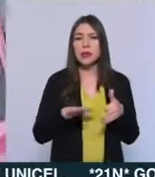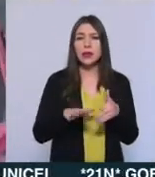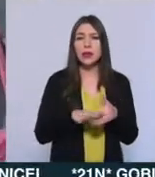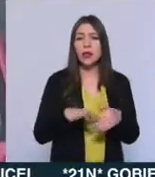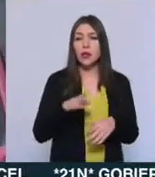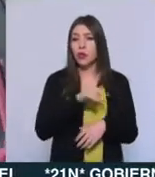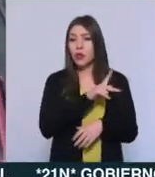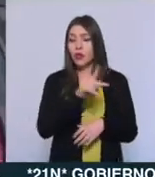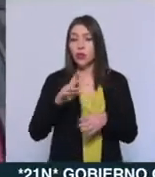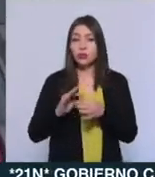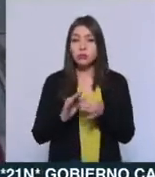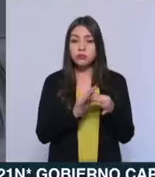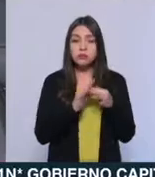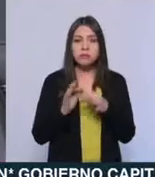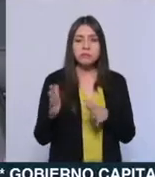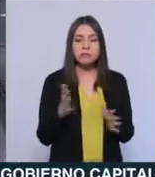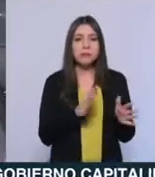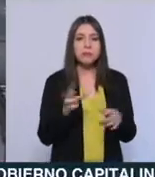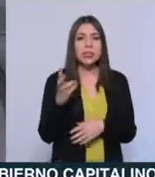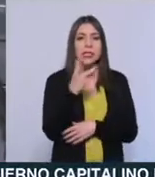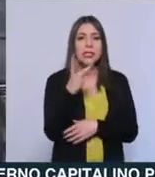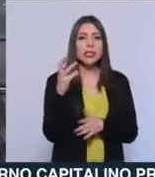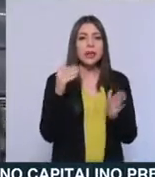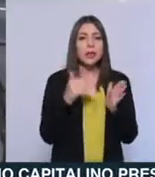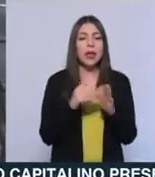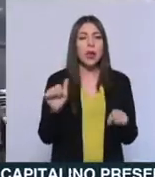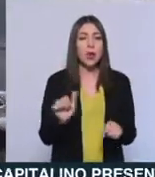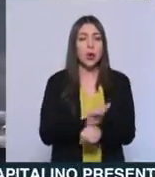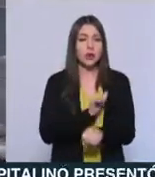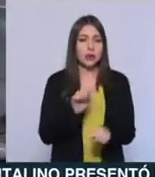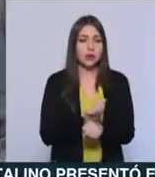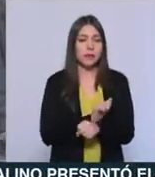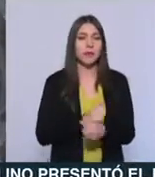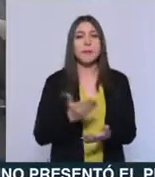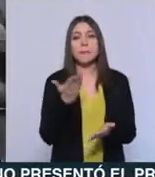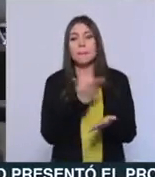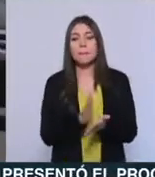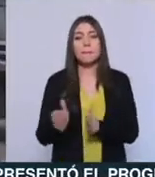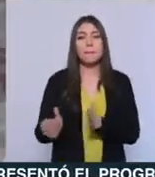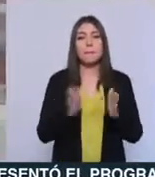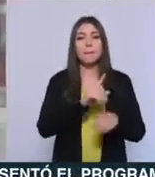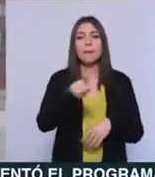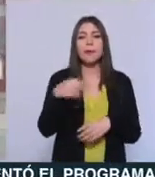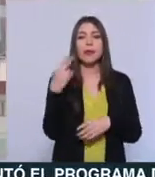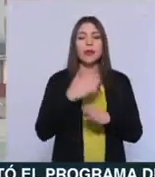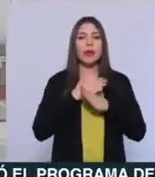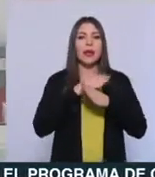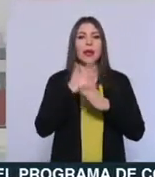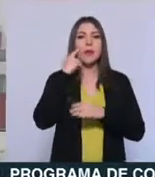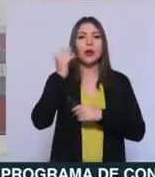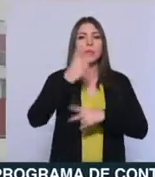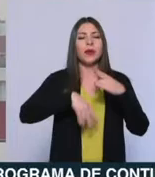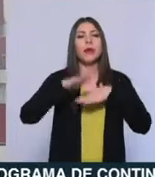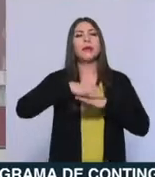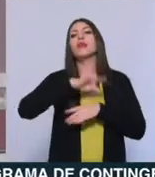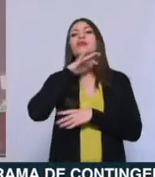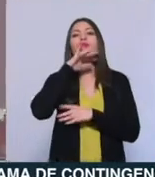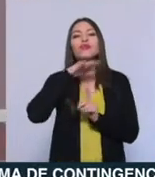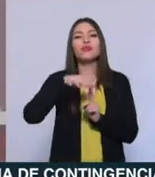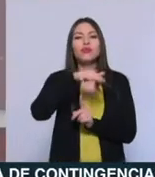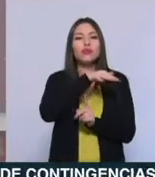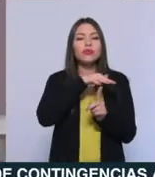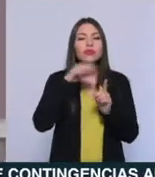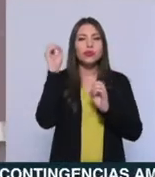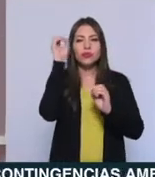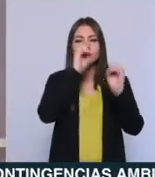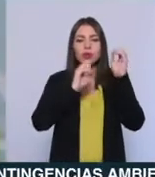vehículos. El programa también contempla una fase preventiva para el ozono, partículas micras 10 y